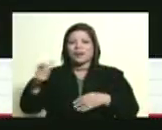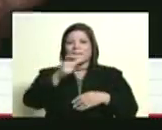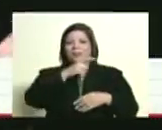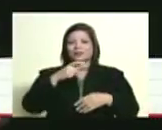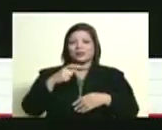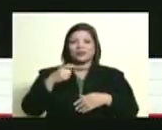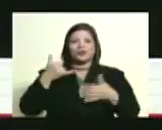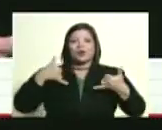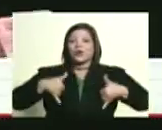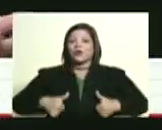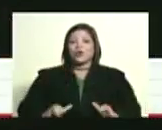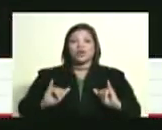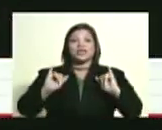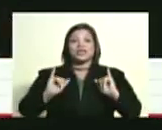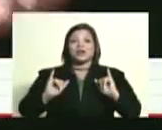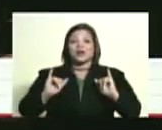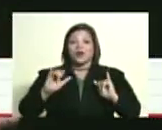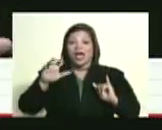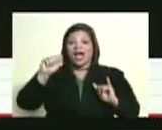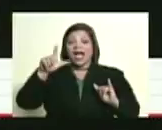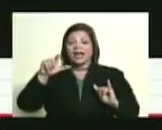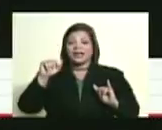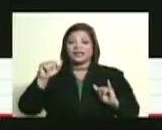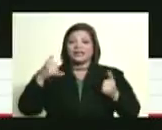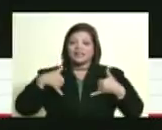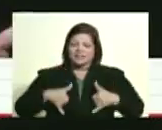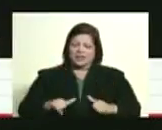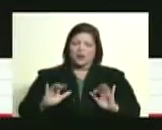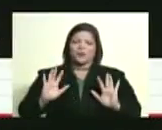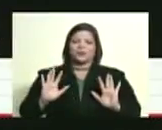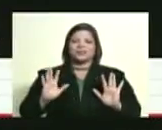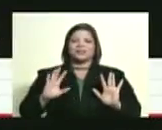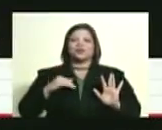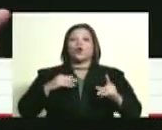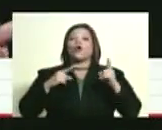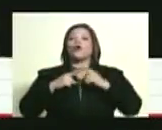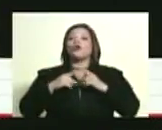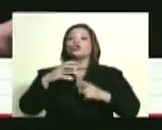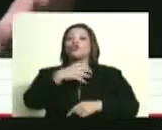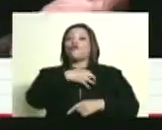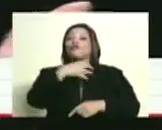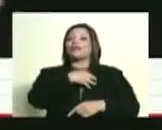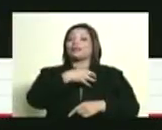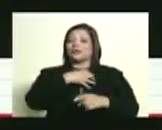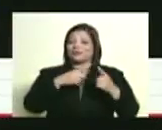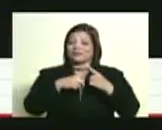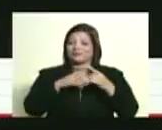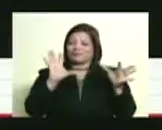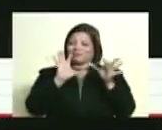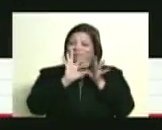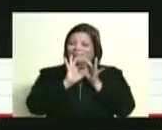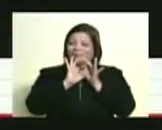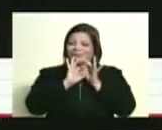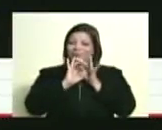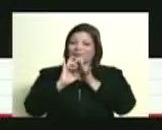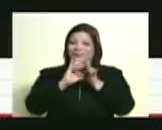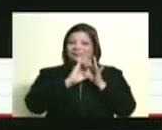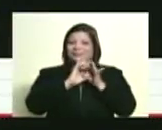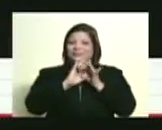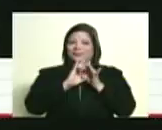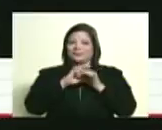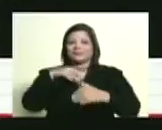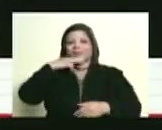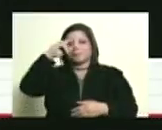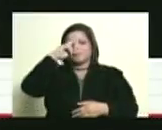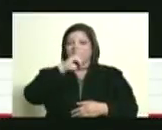uno es hijo de Alí. Por supuesto que somos hijos de Alí en el canto, en el compromiso y ese nexo umbilical que me dio mis